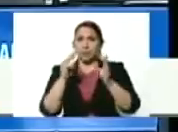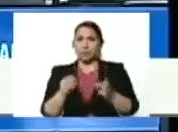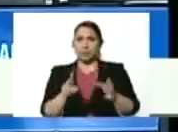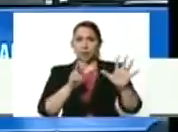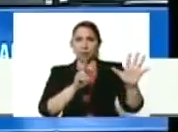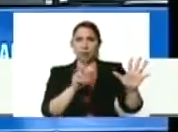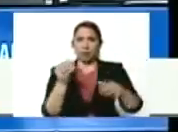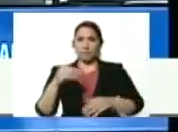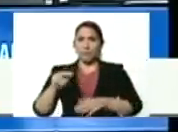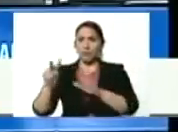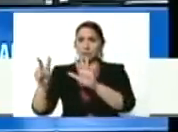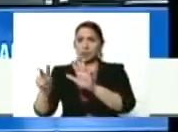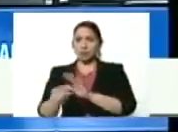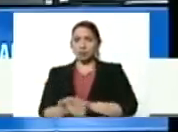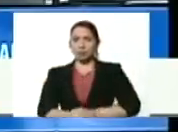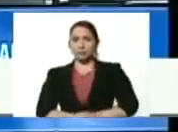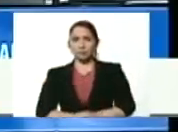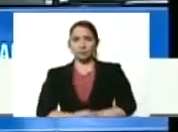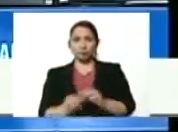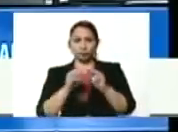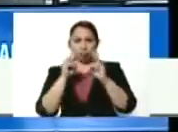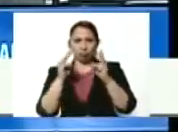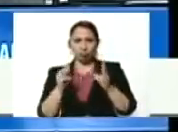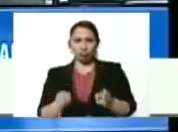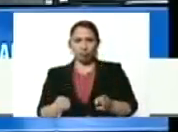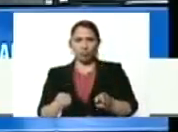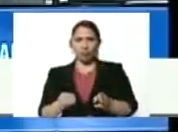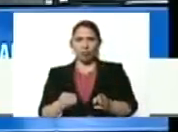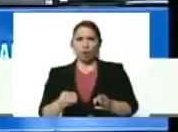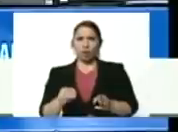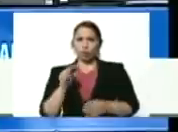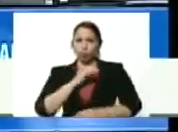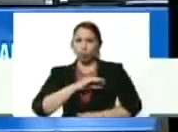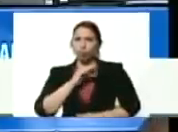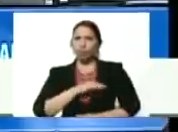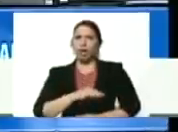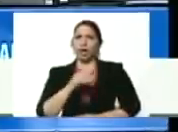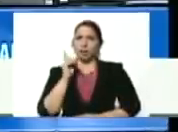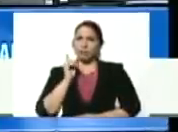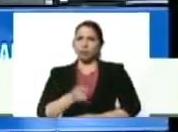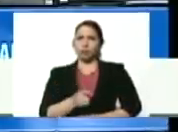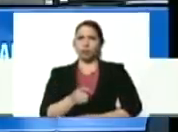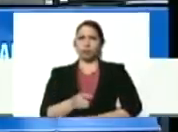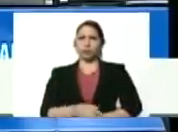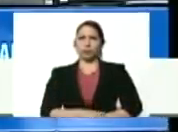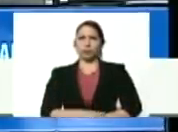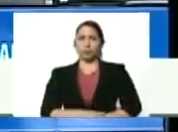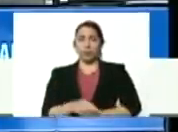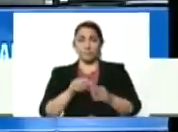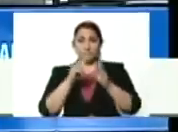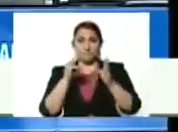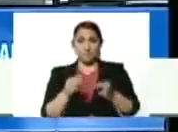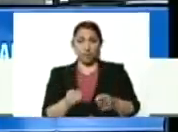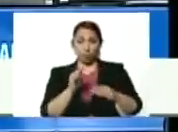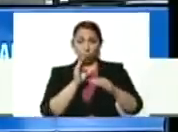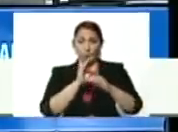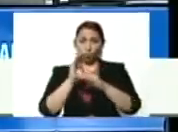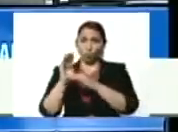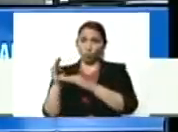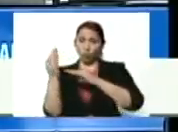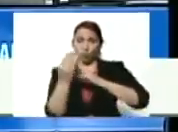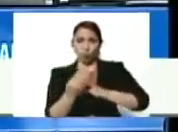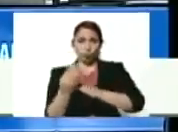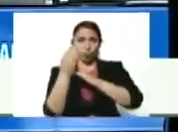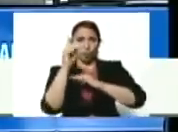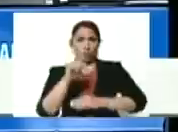7+7, son métodos colectivos, sociales, societarios. El método de cuidarnos, como